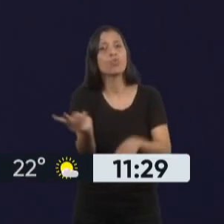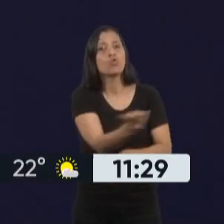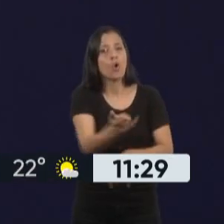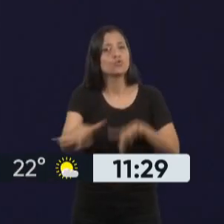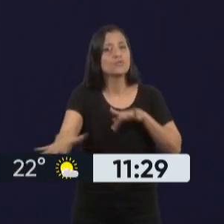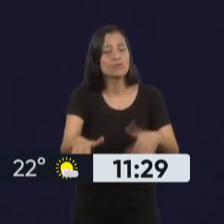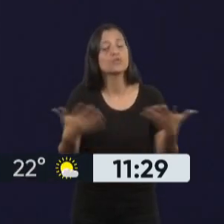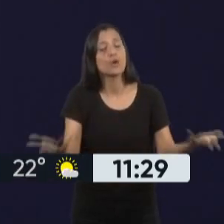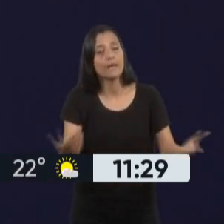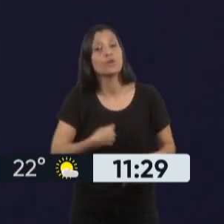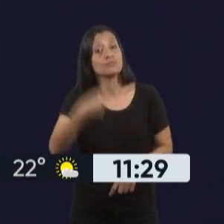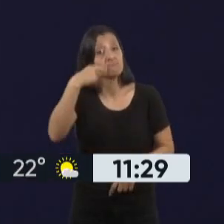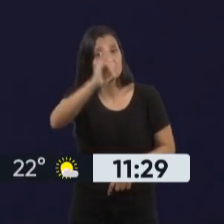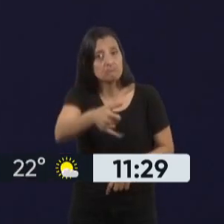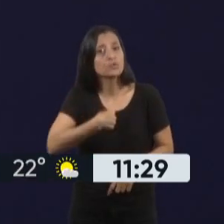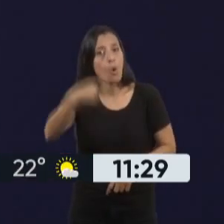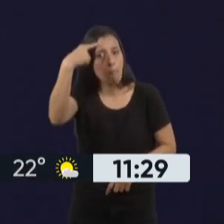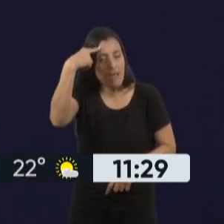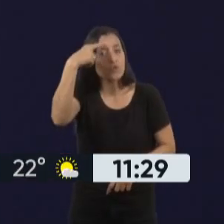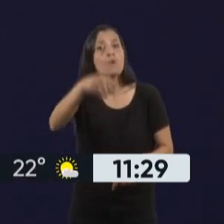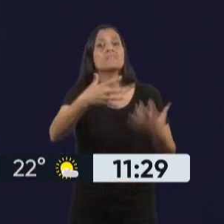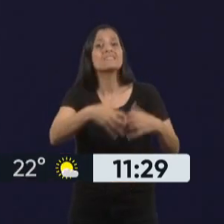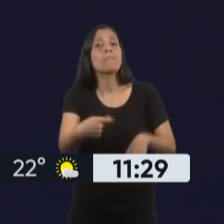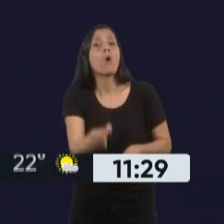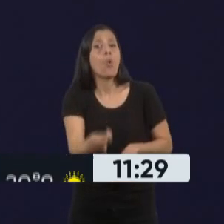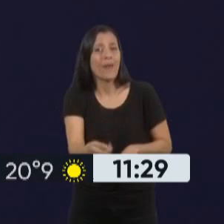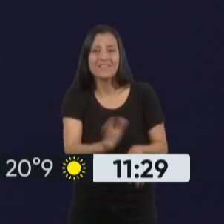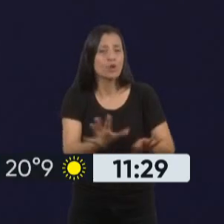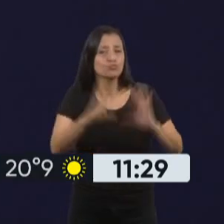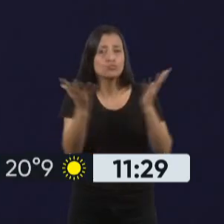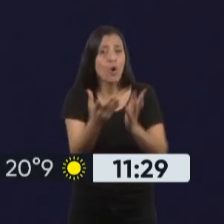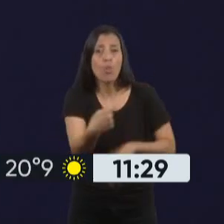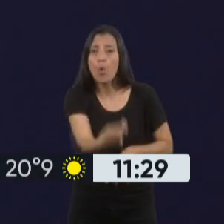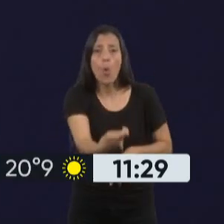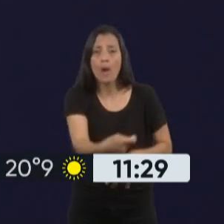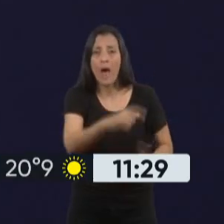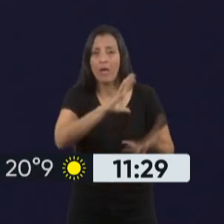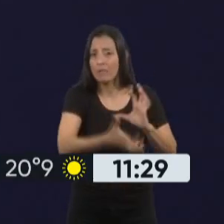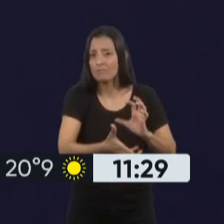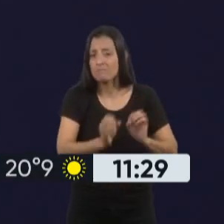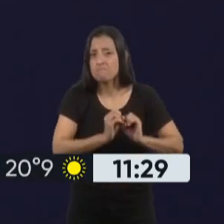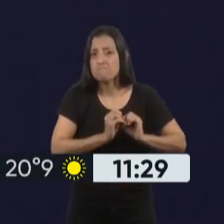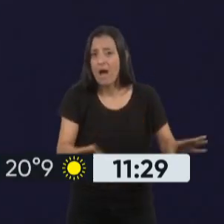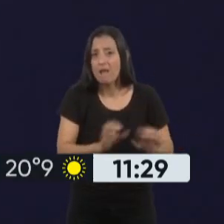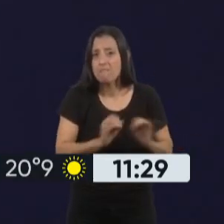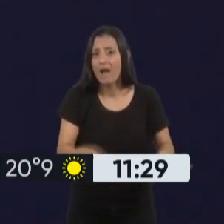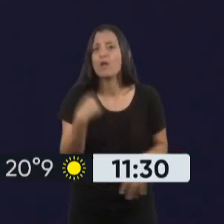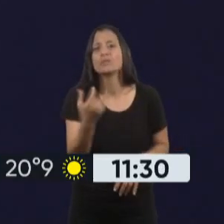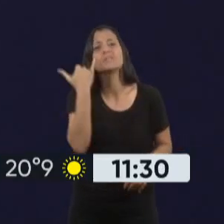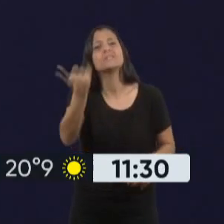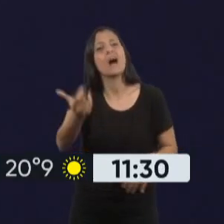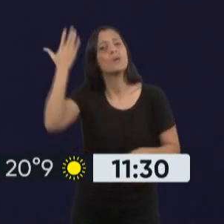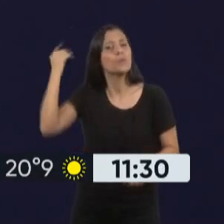que lo cierto es que el sistema está roto, quebrado, y eso lo tenemos más claro que nadie, porque de hecho, te repito, lo veníamos describiendo desde hacía